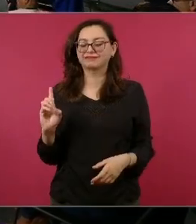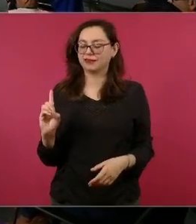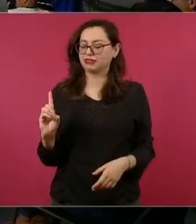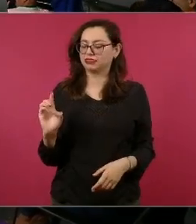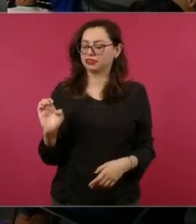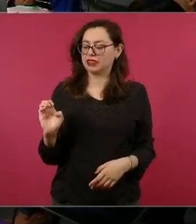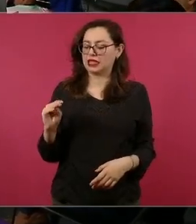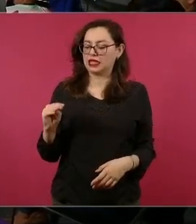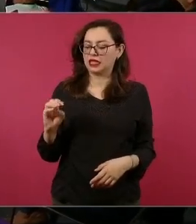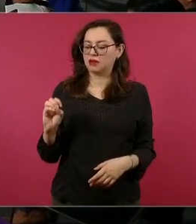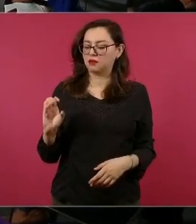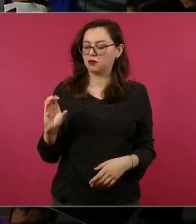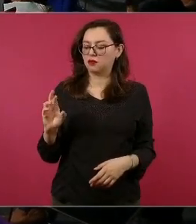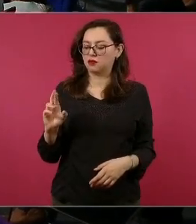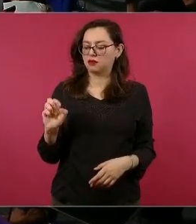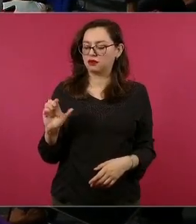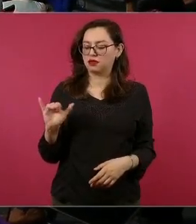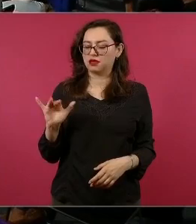democrático,